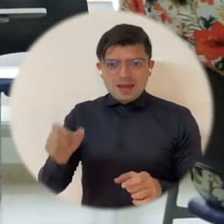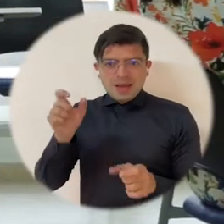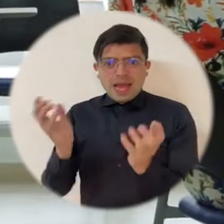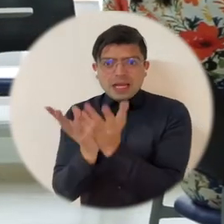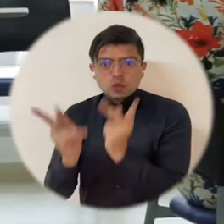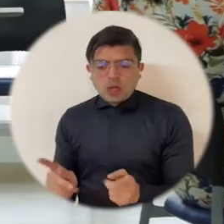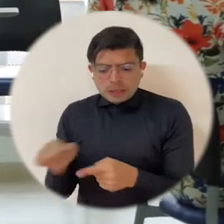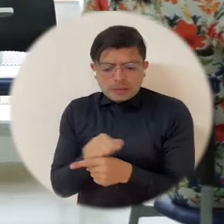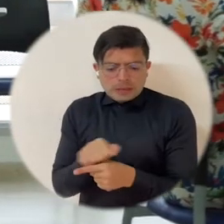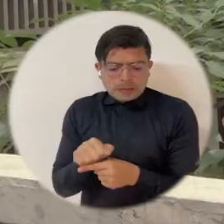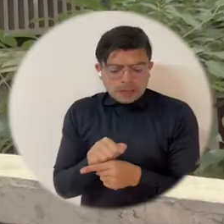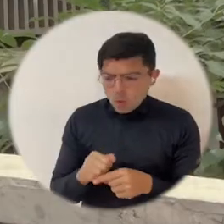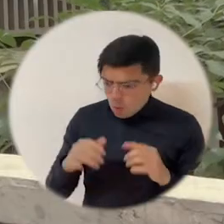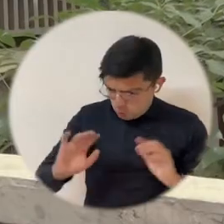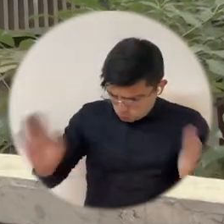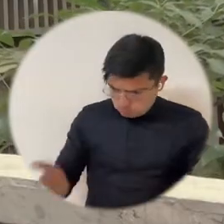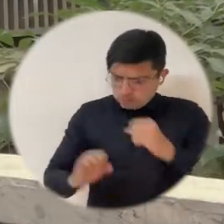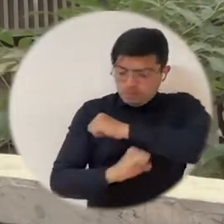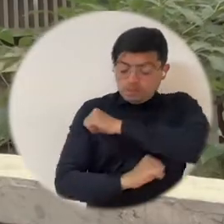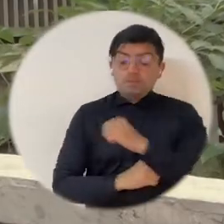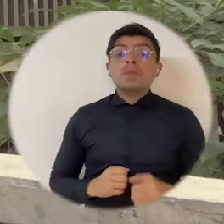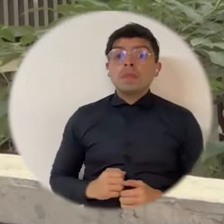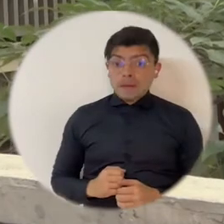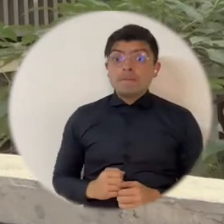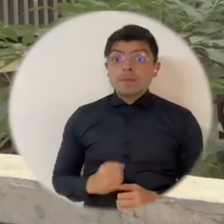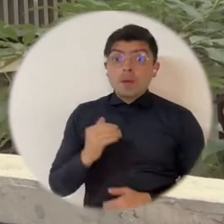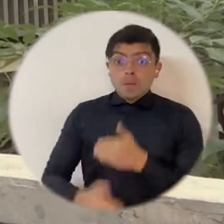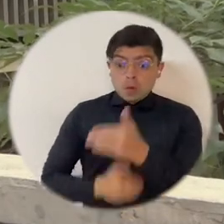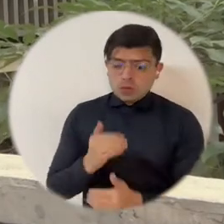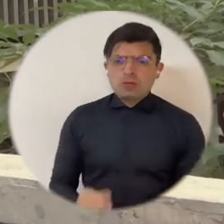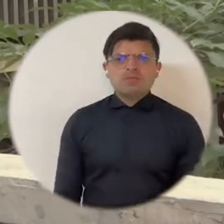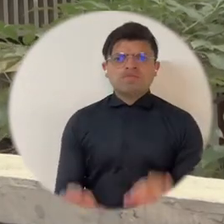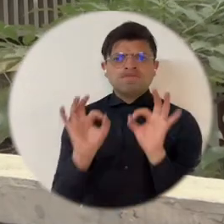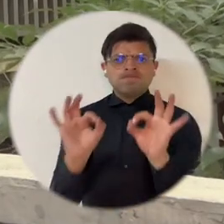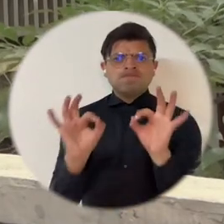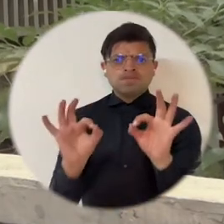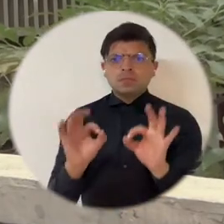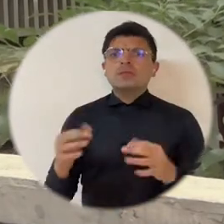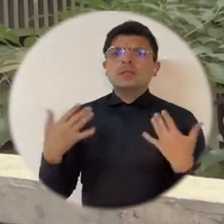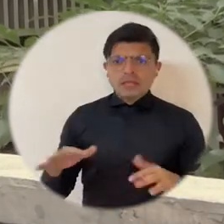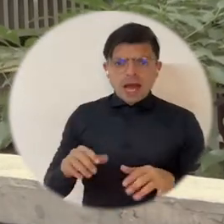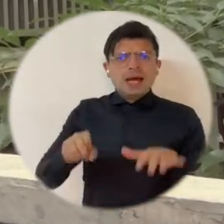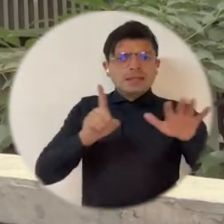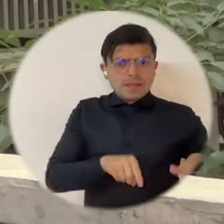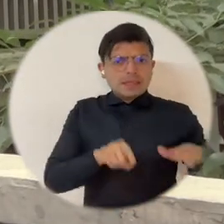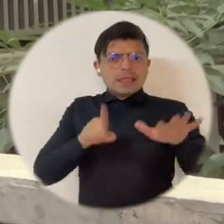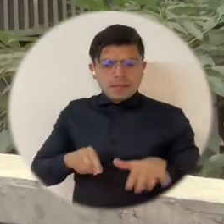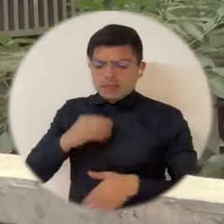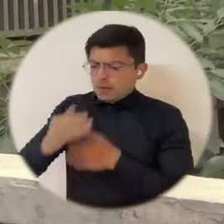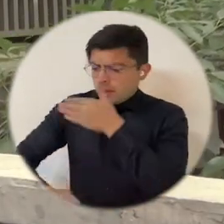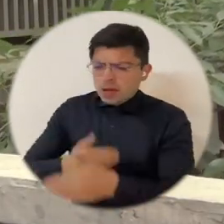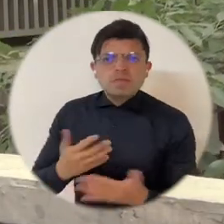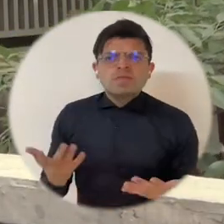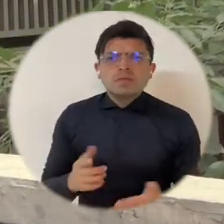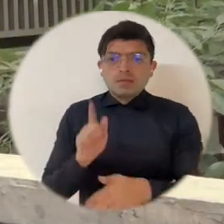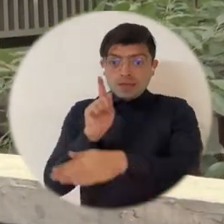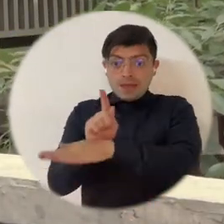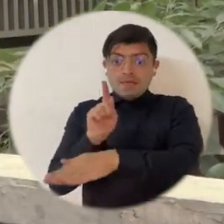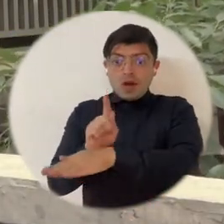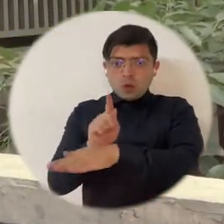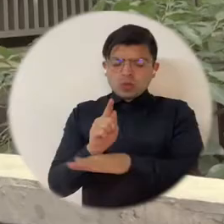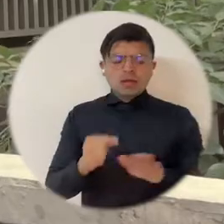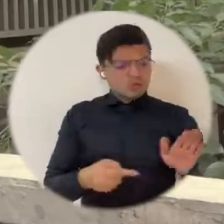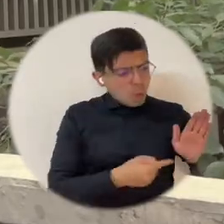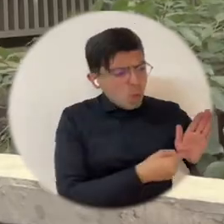tener allá a los practicantes. Excelente este proceso que se viene haciendo hace ya varios semestres, donde